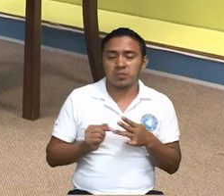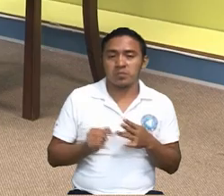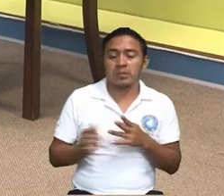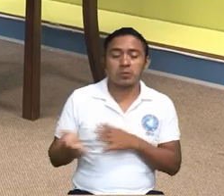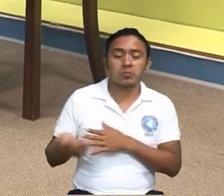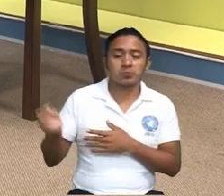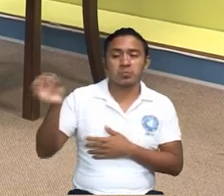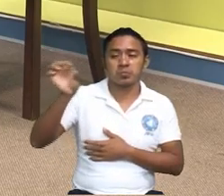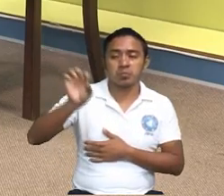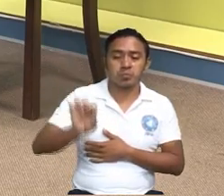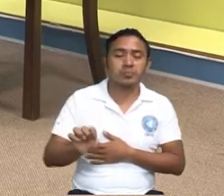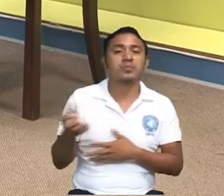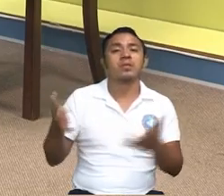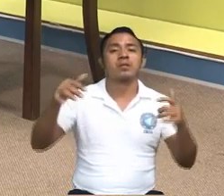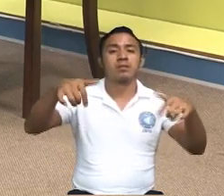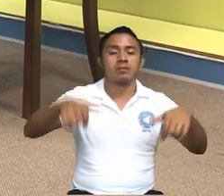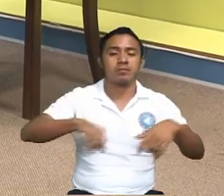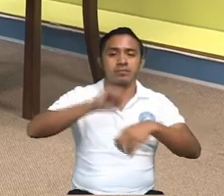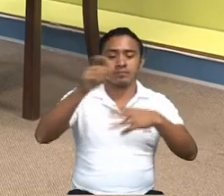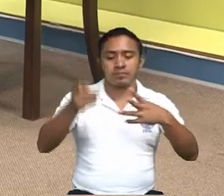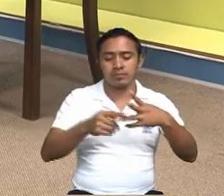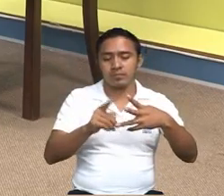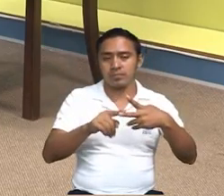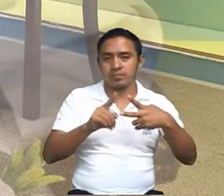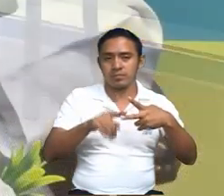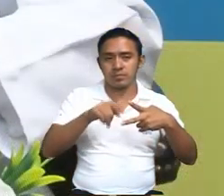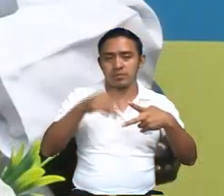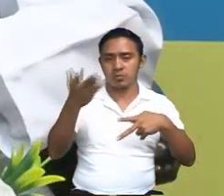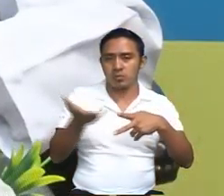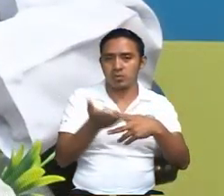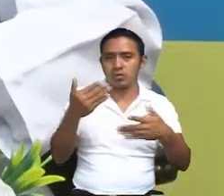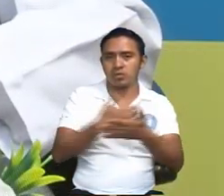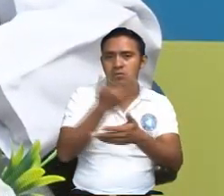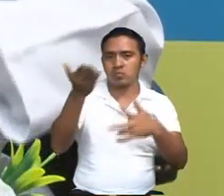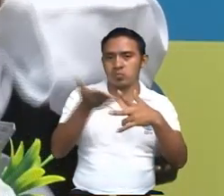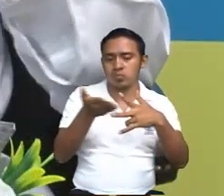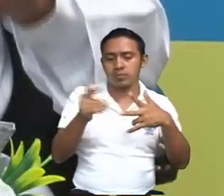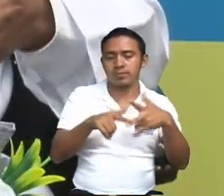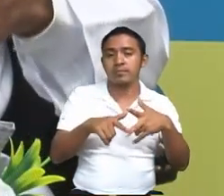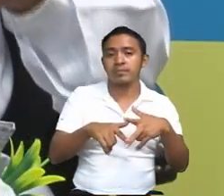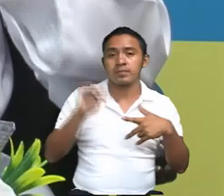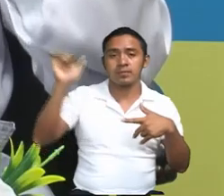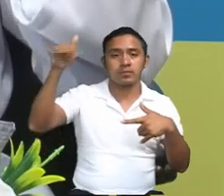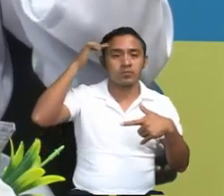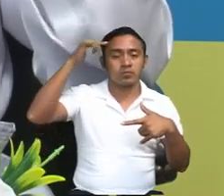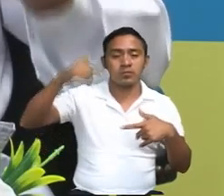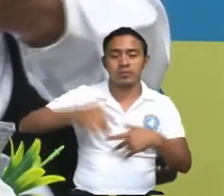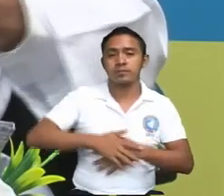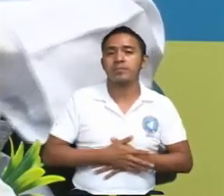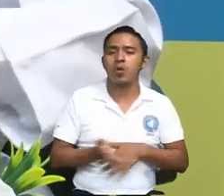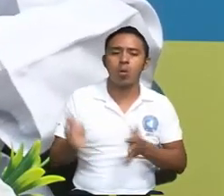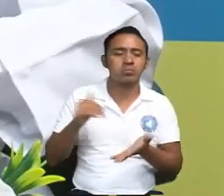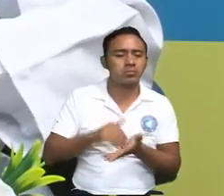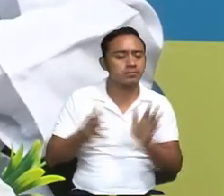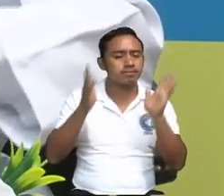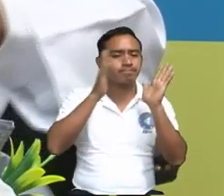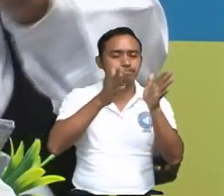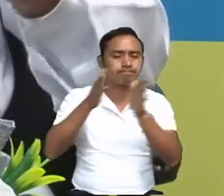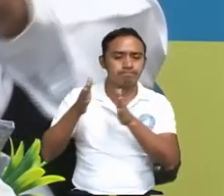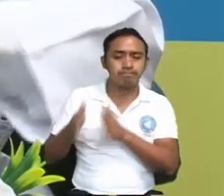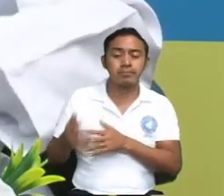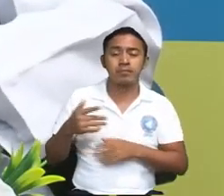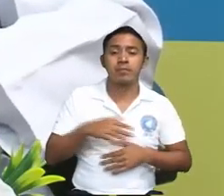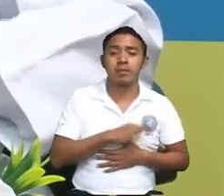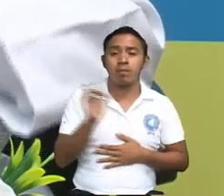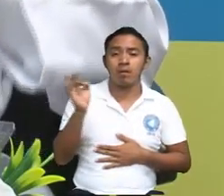decae nuevamente ahora en esta segunda etapa de la revolución, nuestro gobierno, pues volvemos a retomar ese camino,